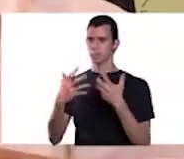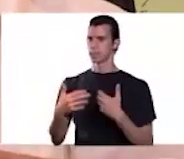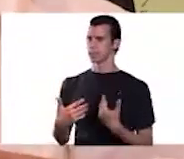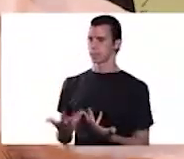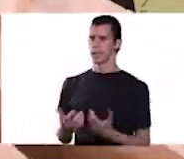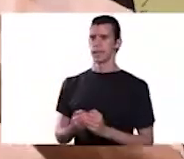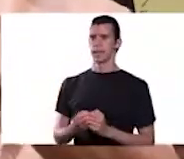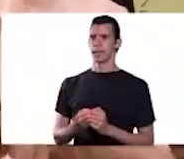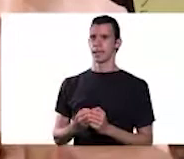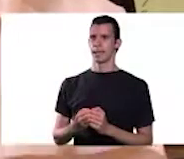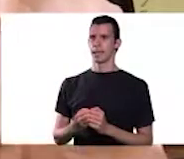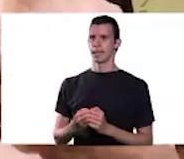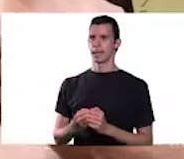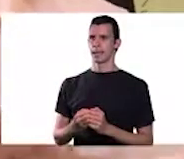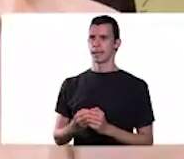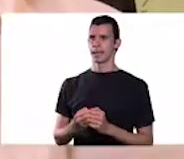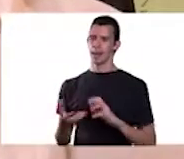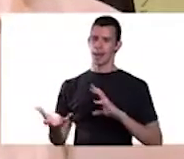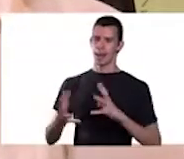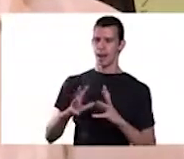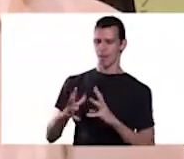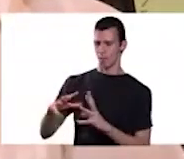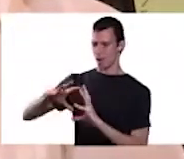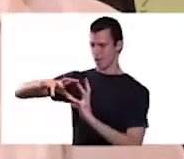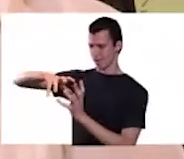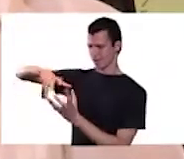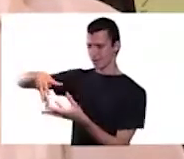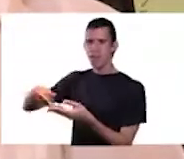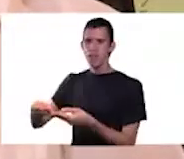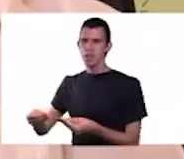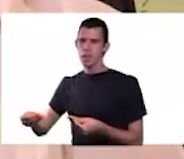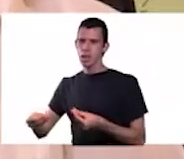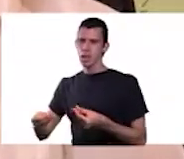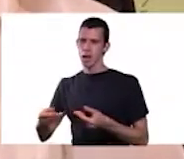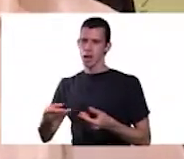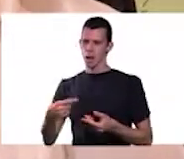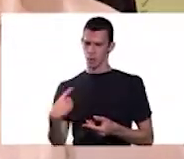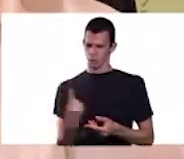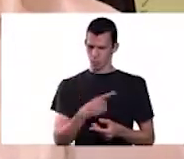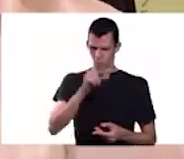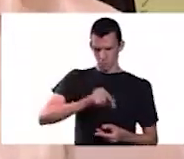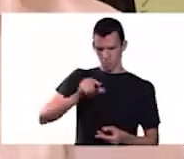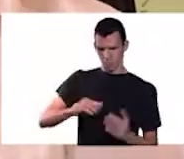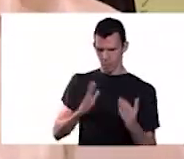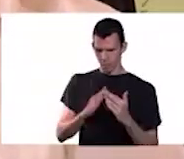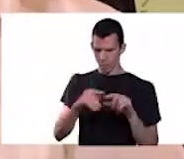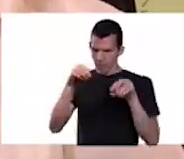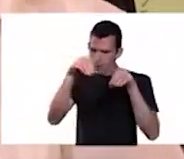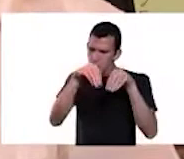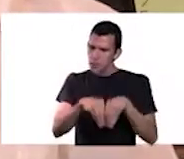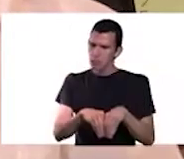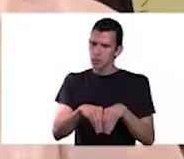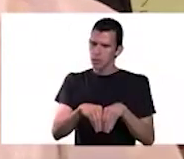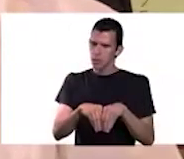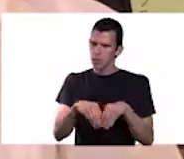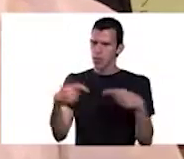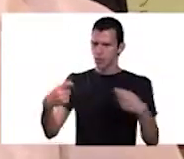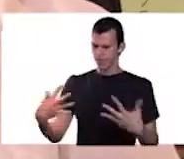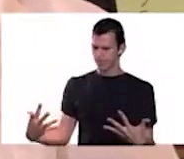en esta relación de lo referente al objeto de estudio de la geografía, debe haber